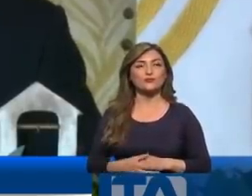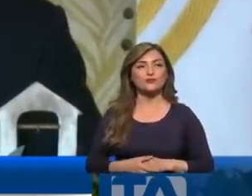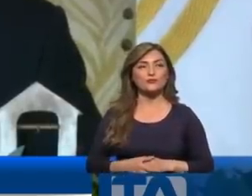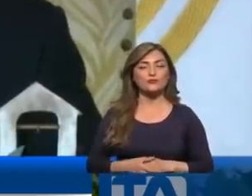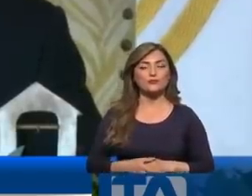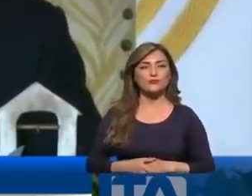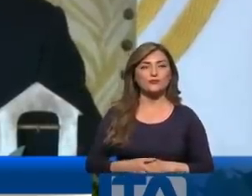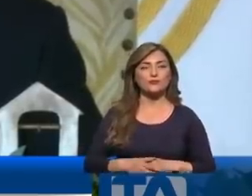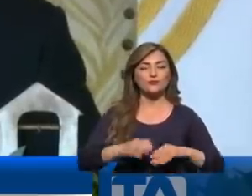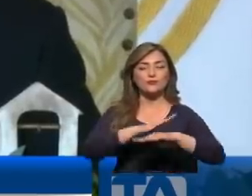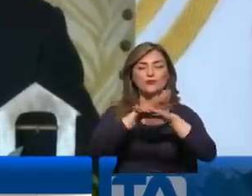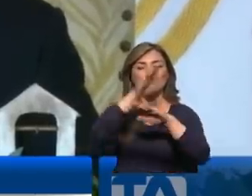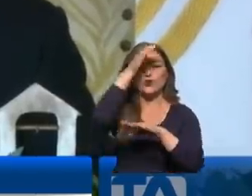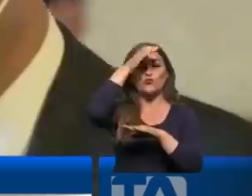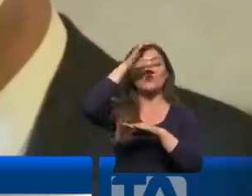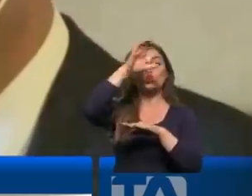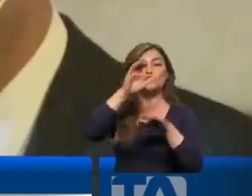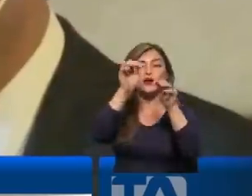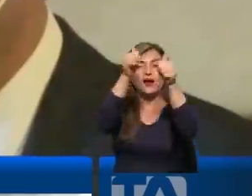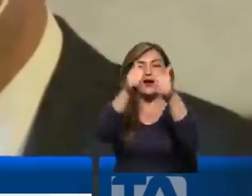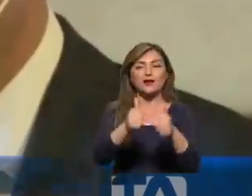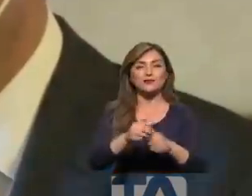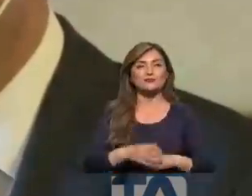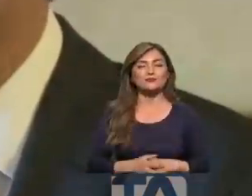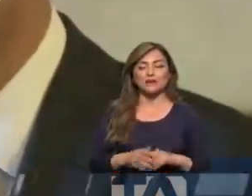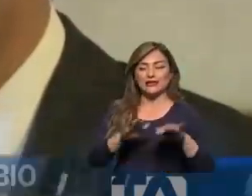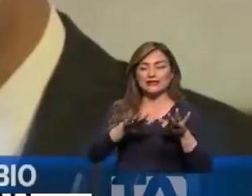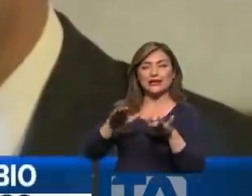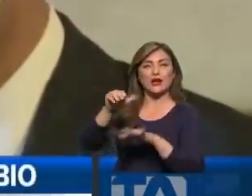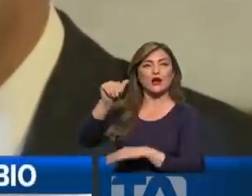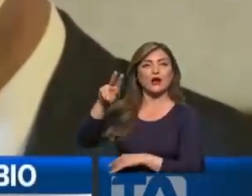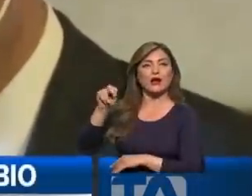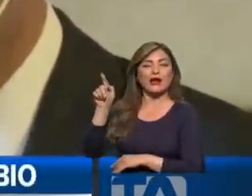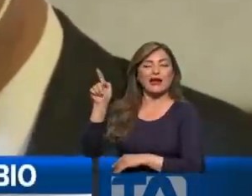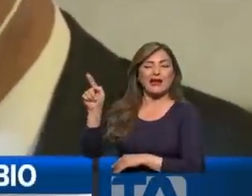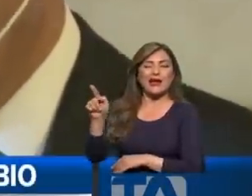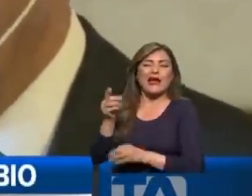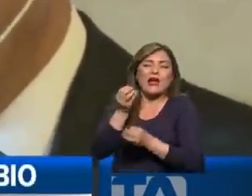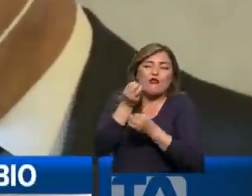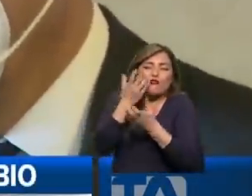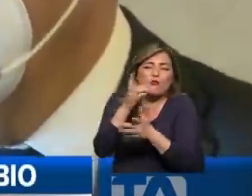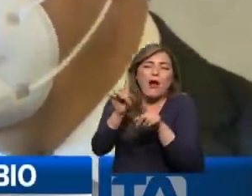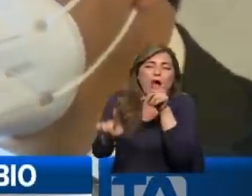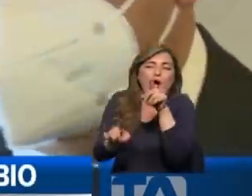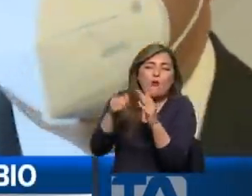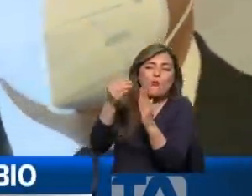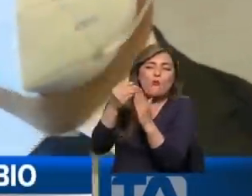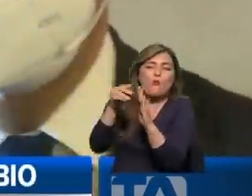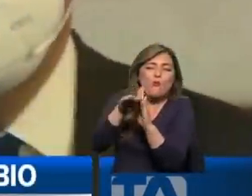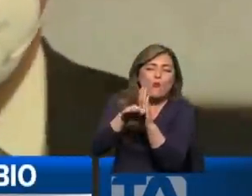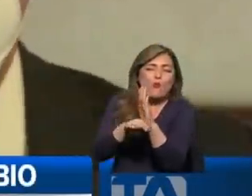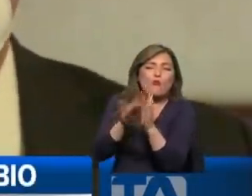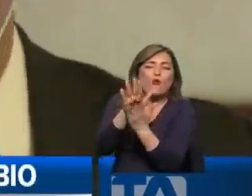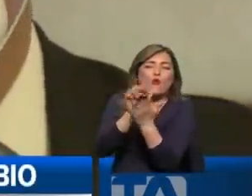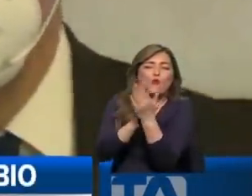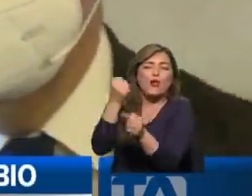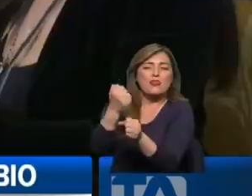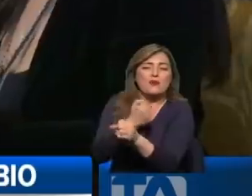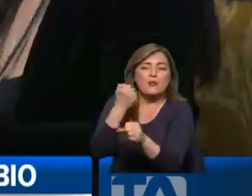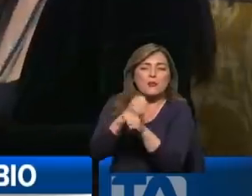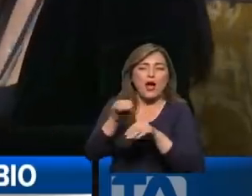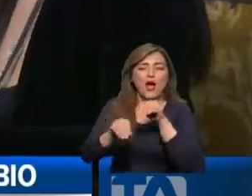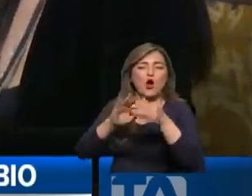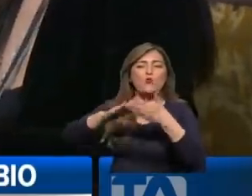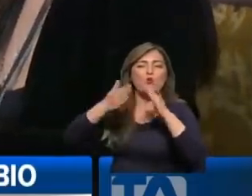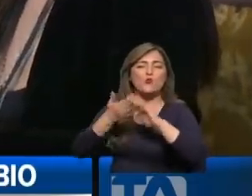la cultura y el arte. El secretario de la CAN anunció algunos de los proyectos que está trabajando la Comunidad Andina de